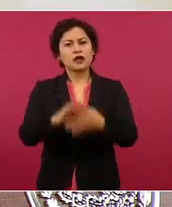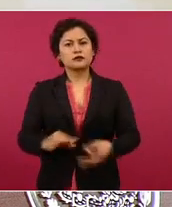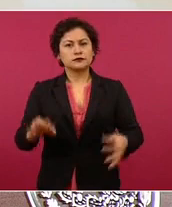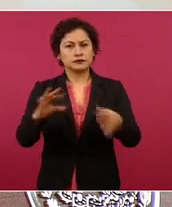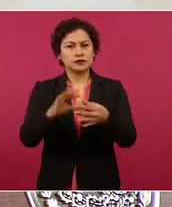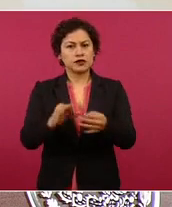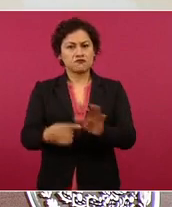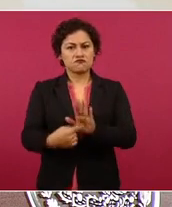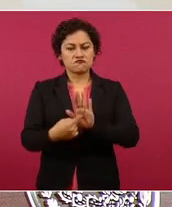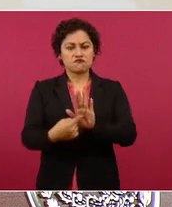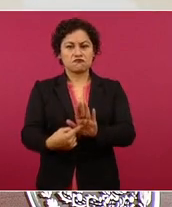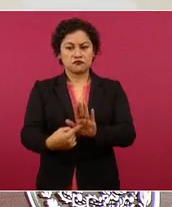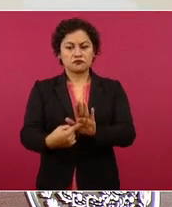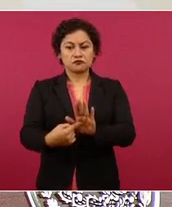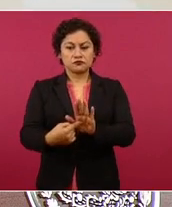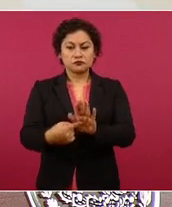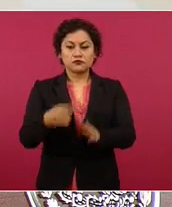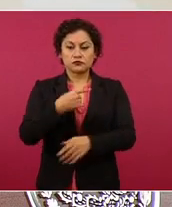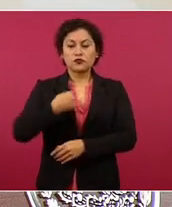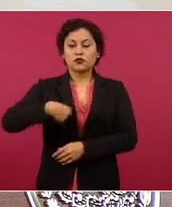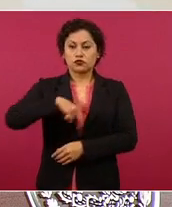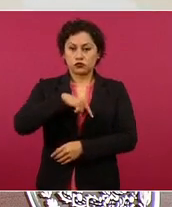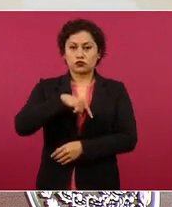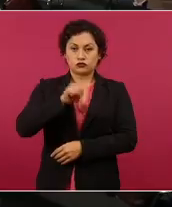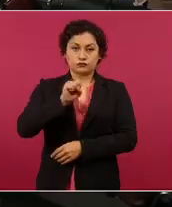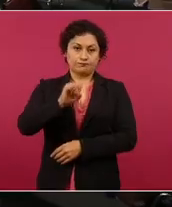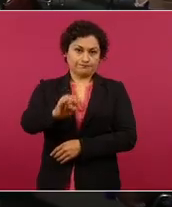y vamos a cumplir.